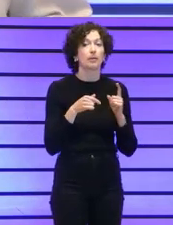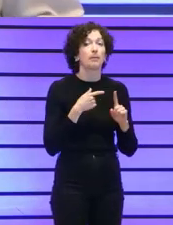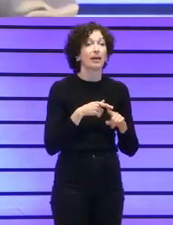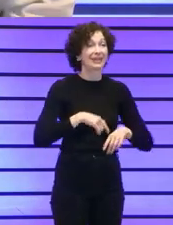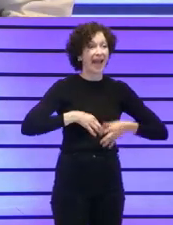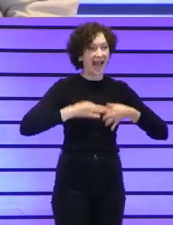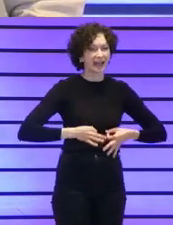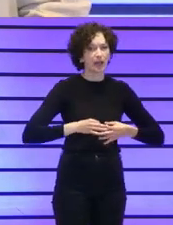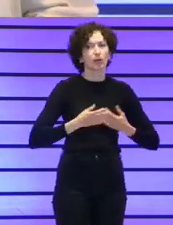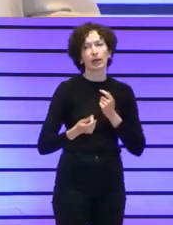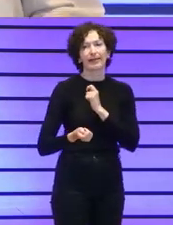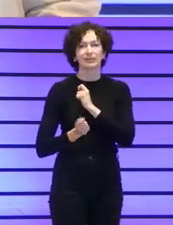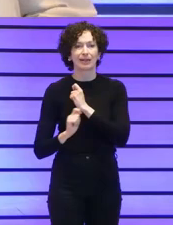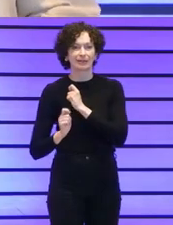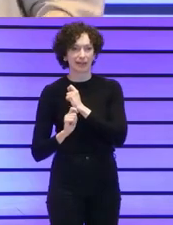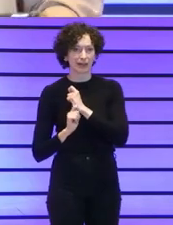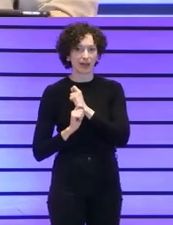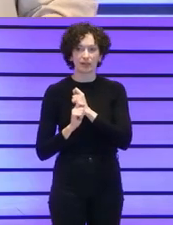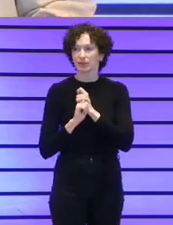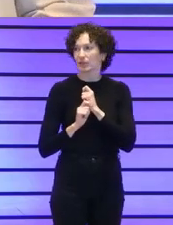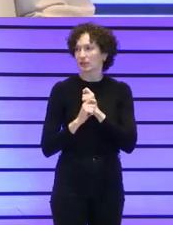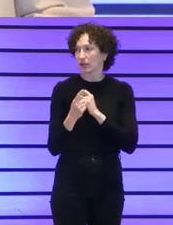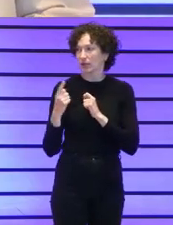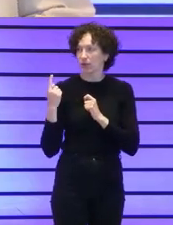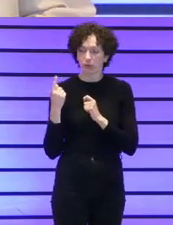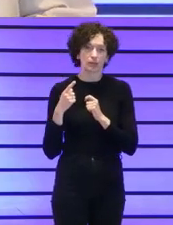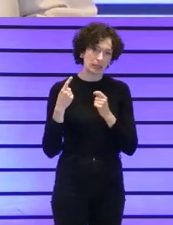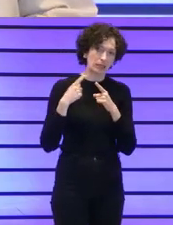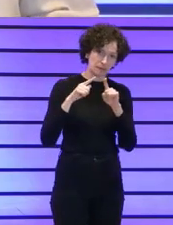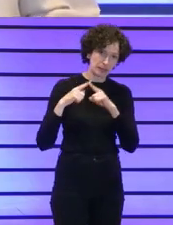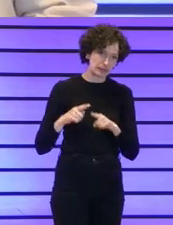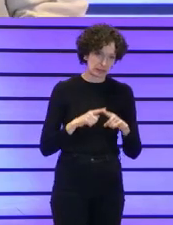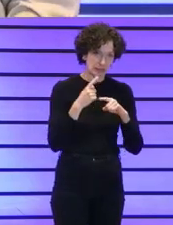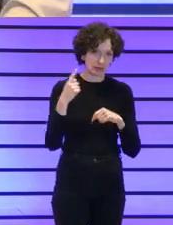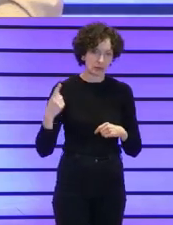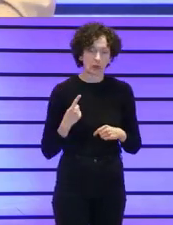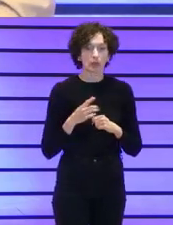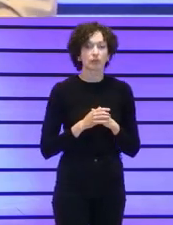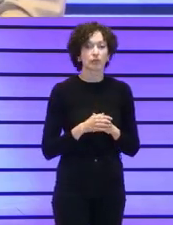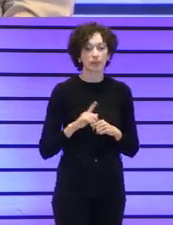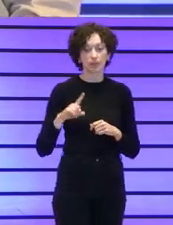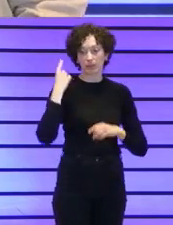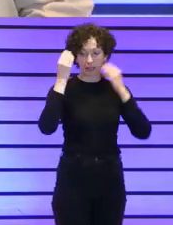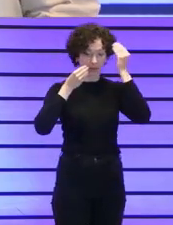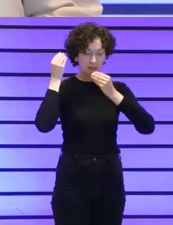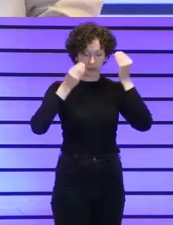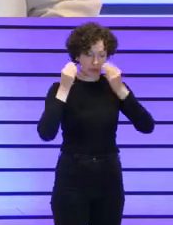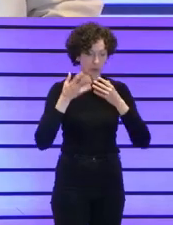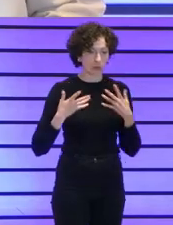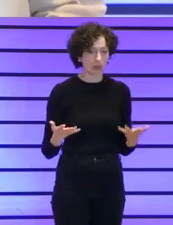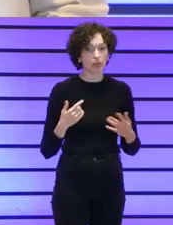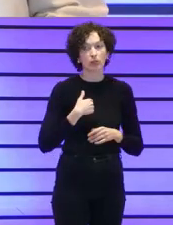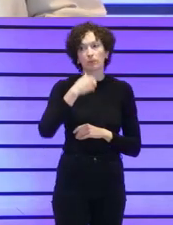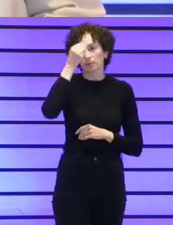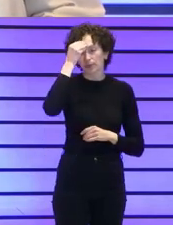es la estrategia, ¿no? La estrategia de cada momento, que es algo que va cambiando, ¿no? Entonces, la primera reflexión. Yo creo que